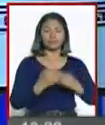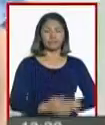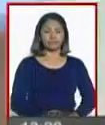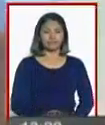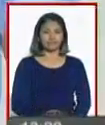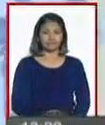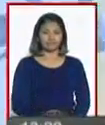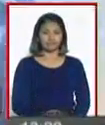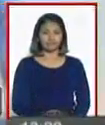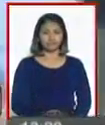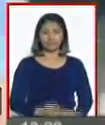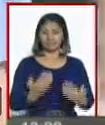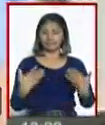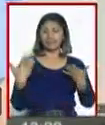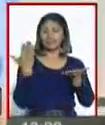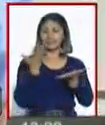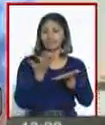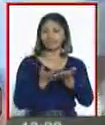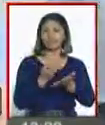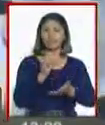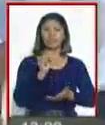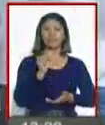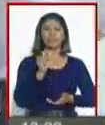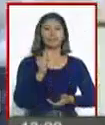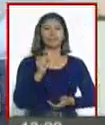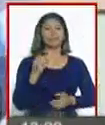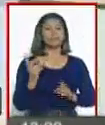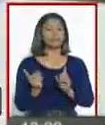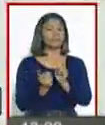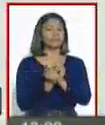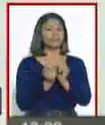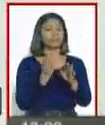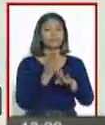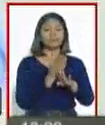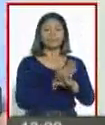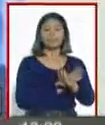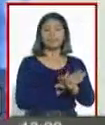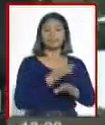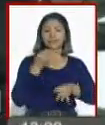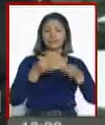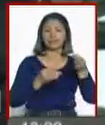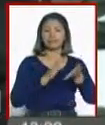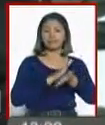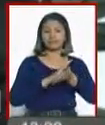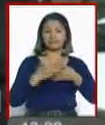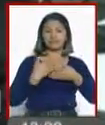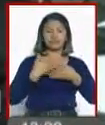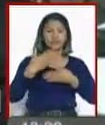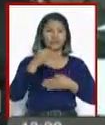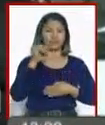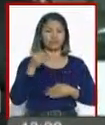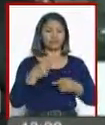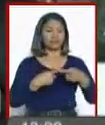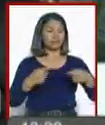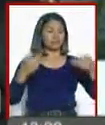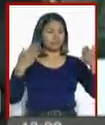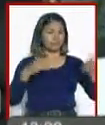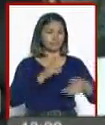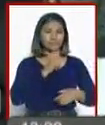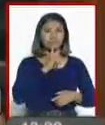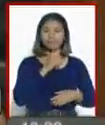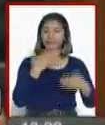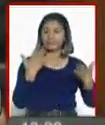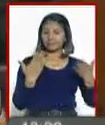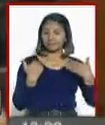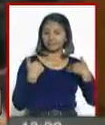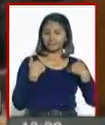pronunciado ante el retorno de Samuel dore Medina al país para enfrentar su proceso ante la justicia el día jueves los opositores aseguraron de